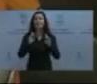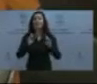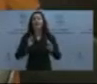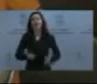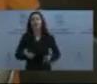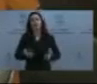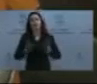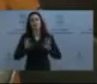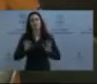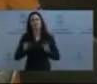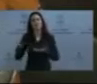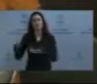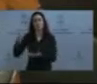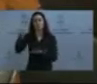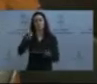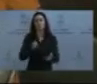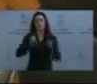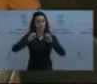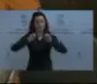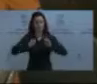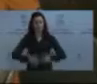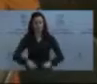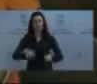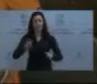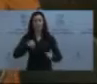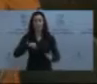hubiesen renunciado,